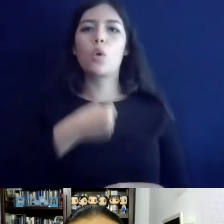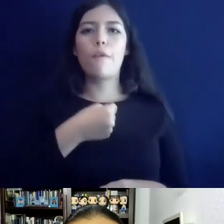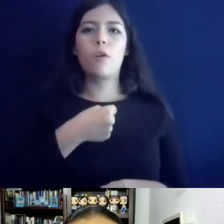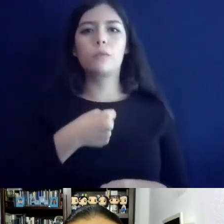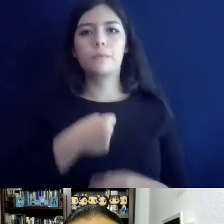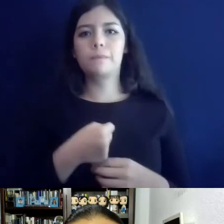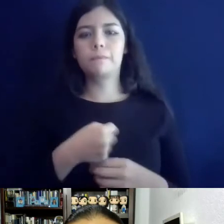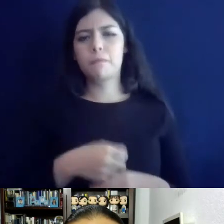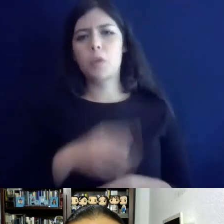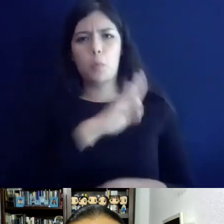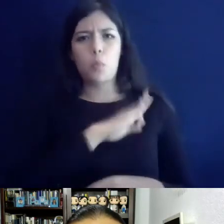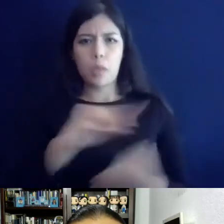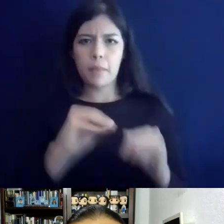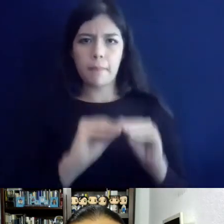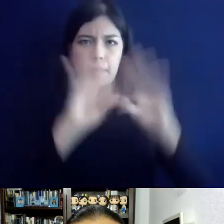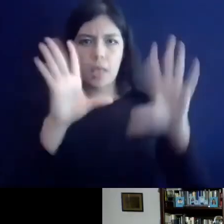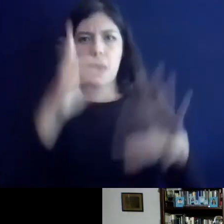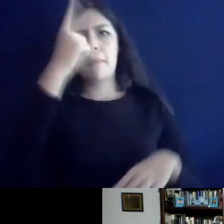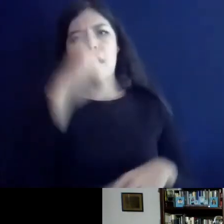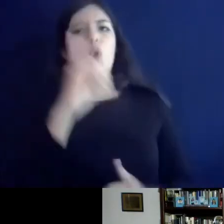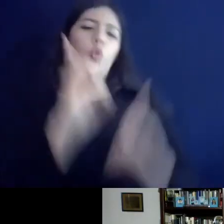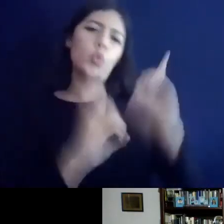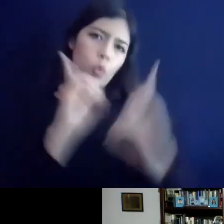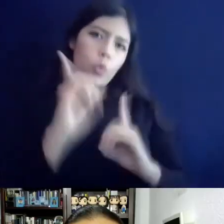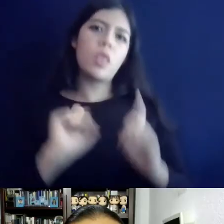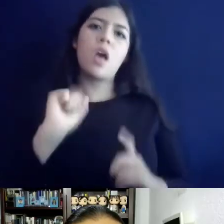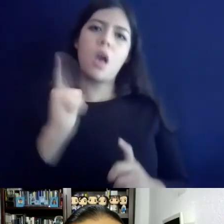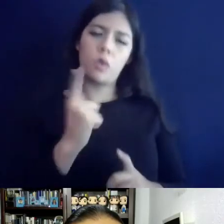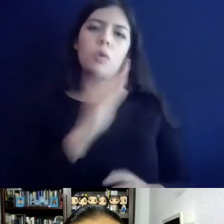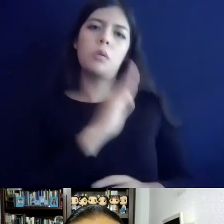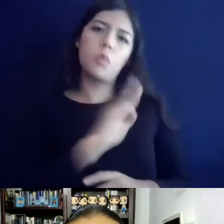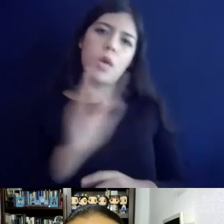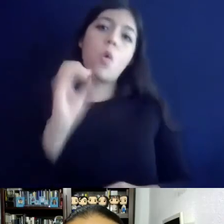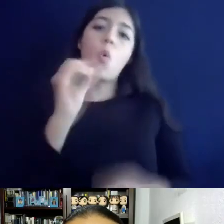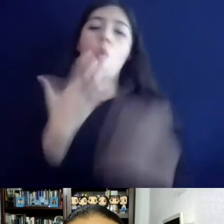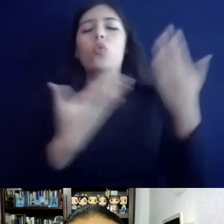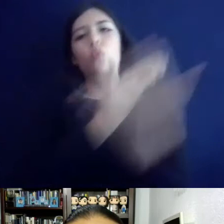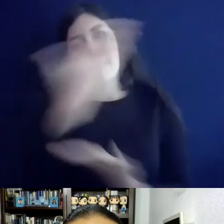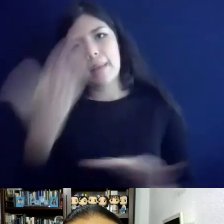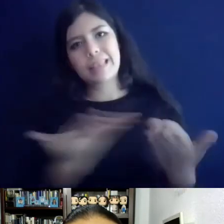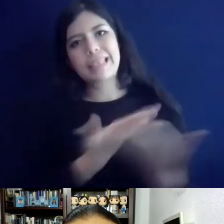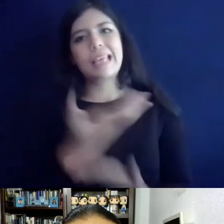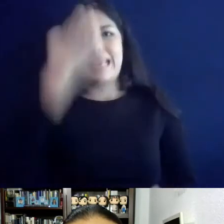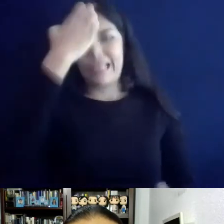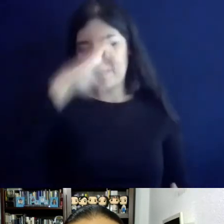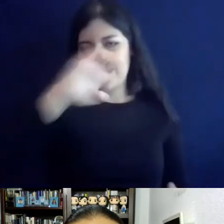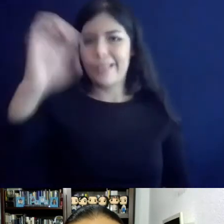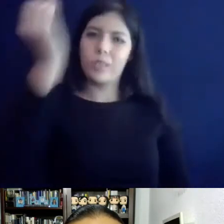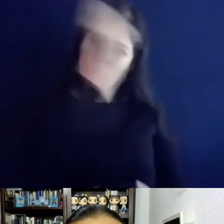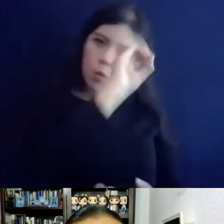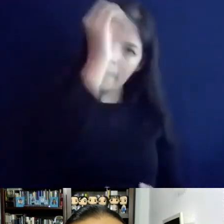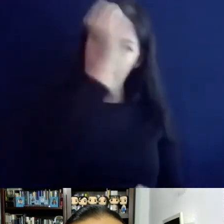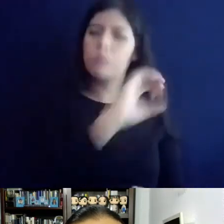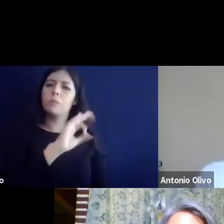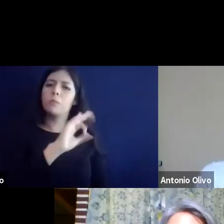algo a los 3 compañeros que participaron o compartir alguna experiencia, algún comentario. Entonces, pues